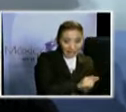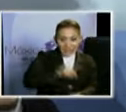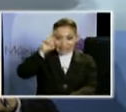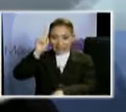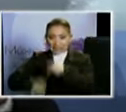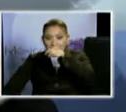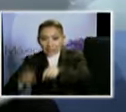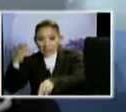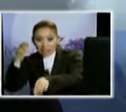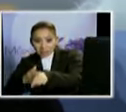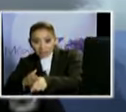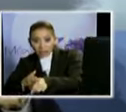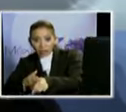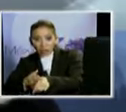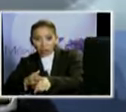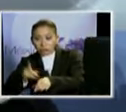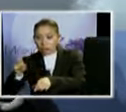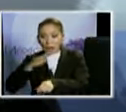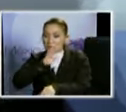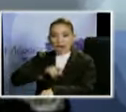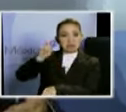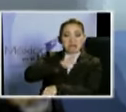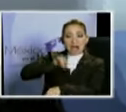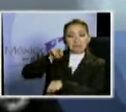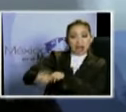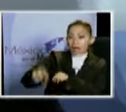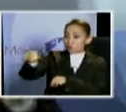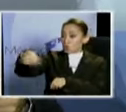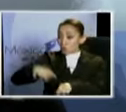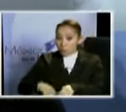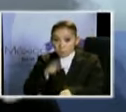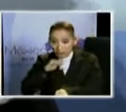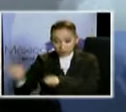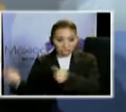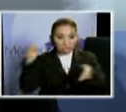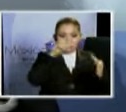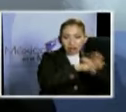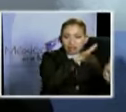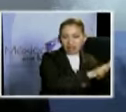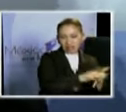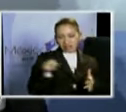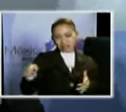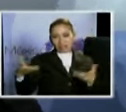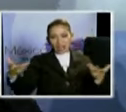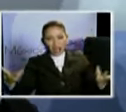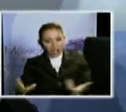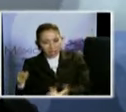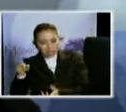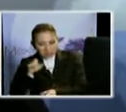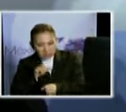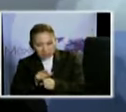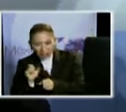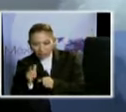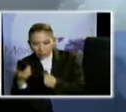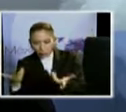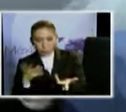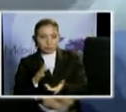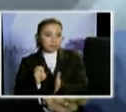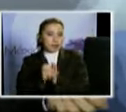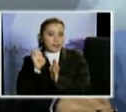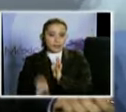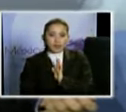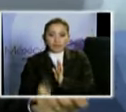Despenalizar quiere decir que no vamos a criminalizar, no vamos a meter a la cárcel a alguien por hacer algo, una acción en particular, que puede ser